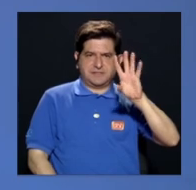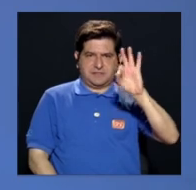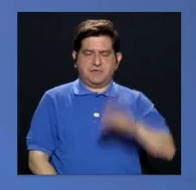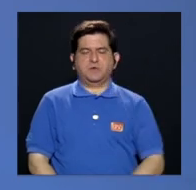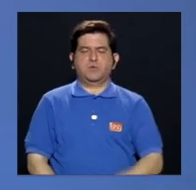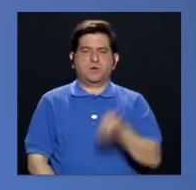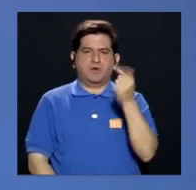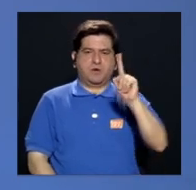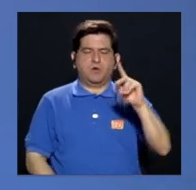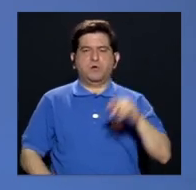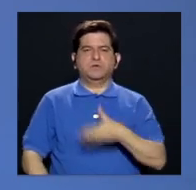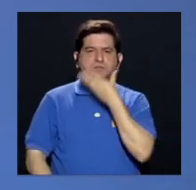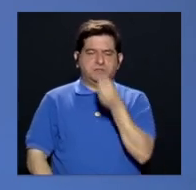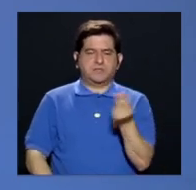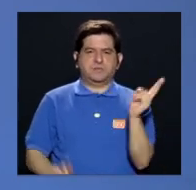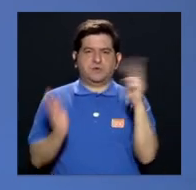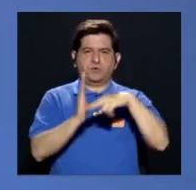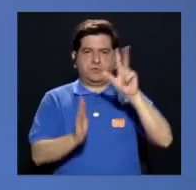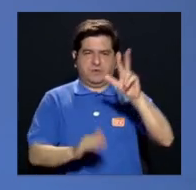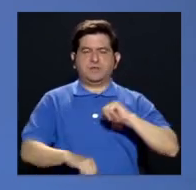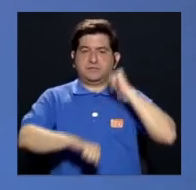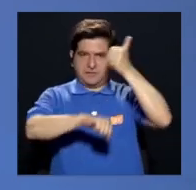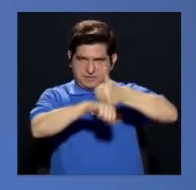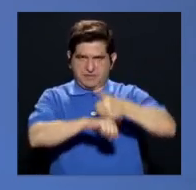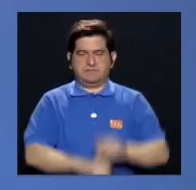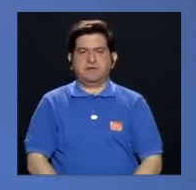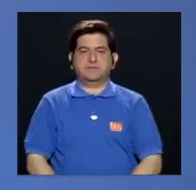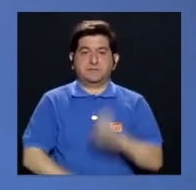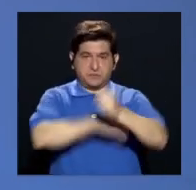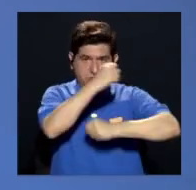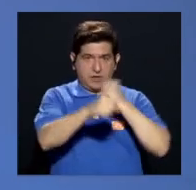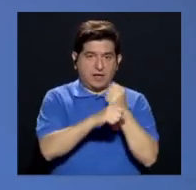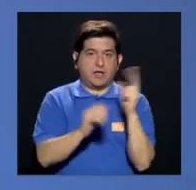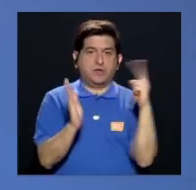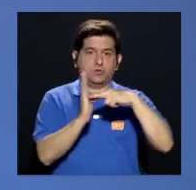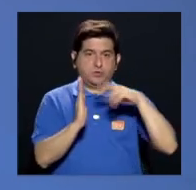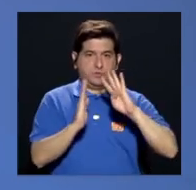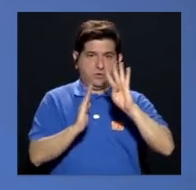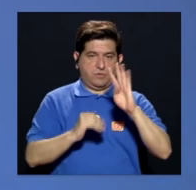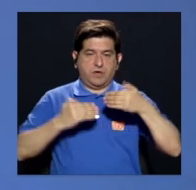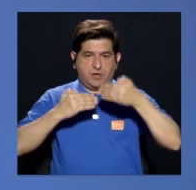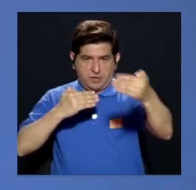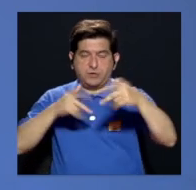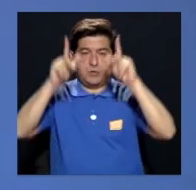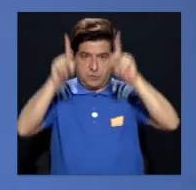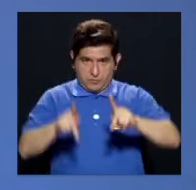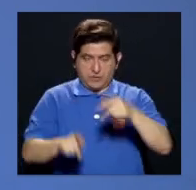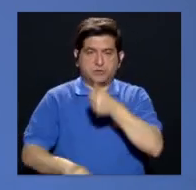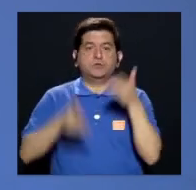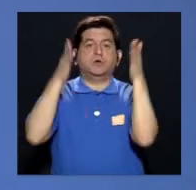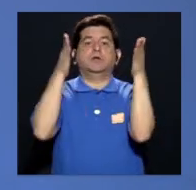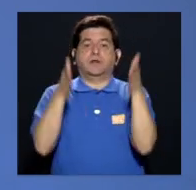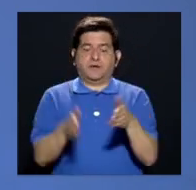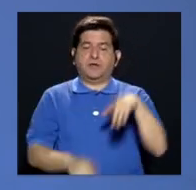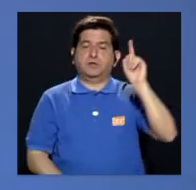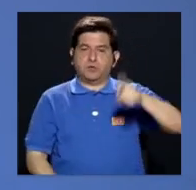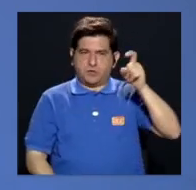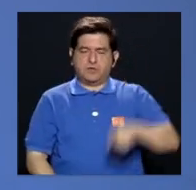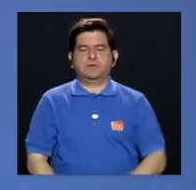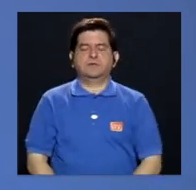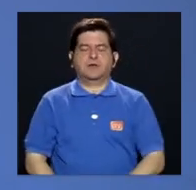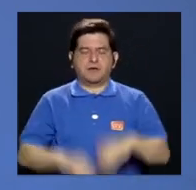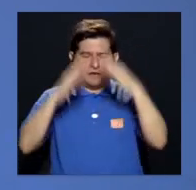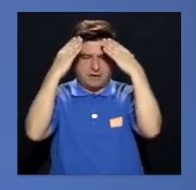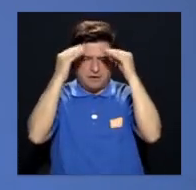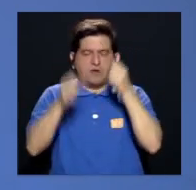4769 del 11 de diciembre del 2003, acordó que a partir del año 2004, la persona que ocupara la rectoría debería presentar